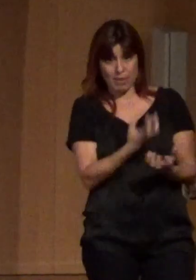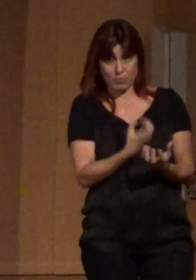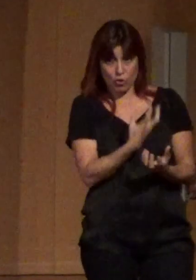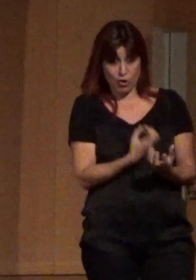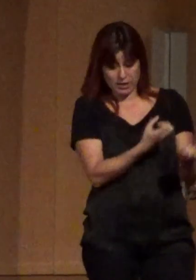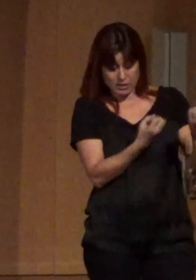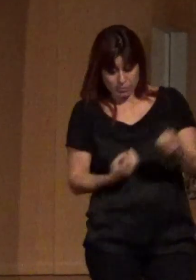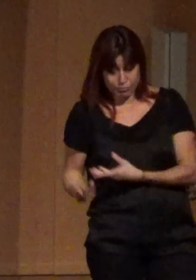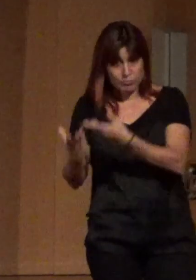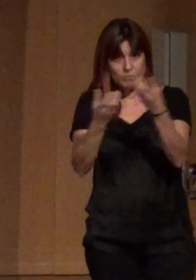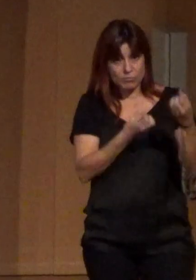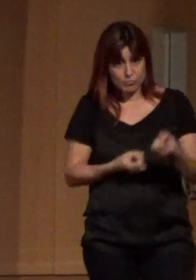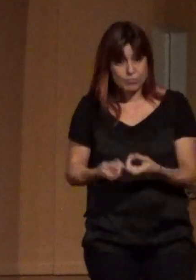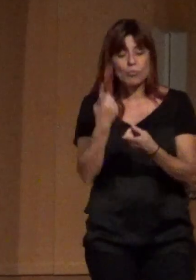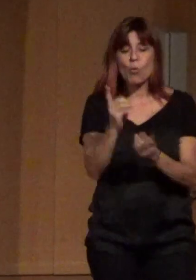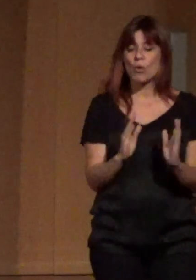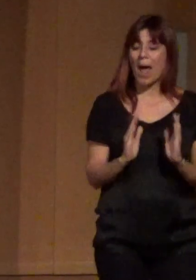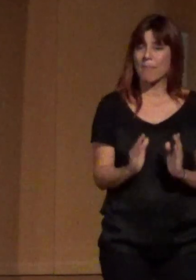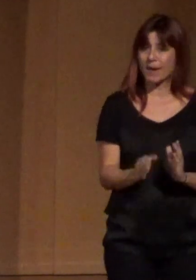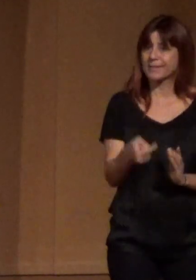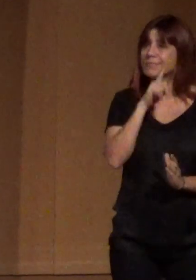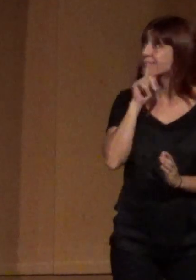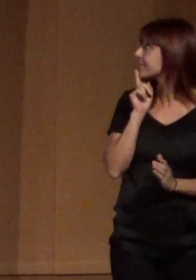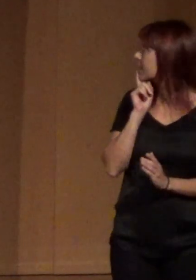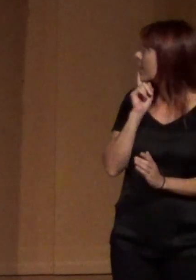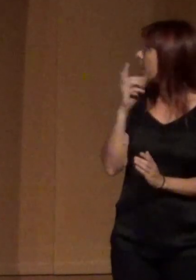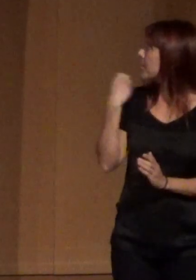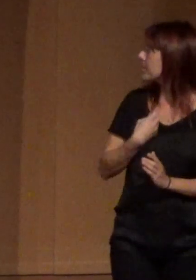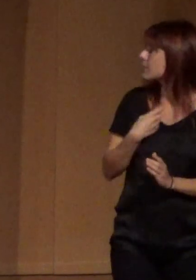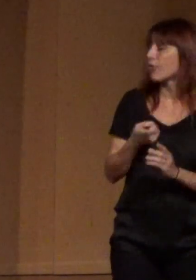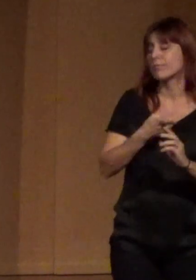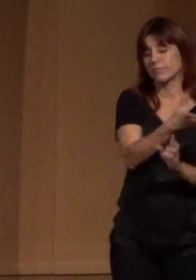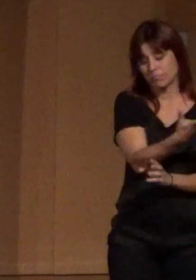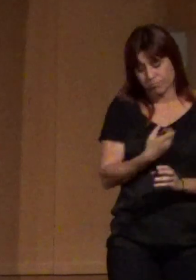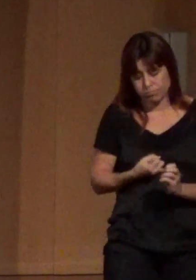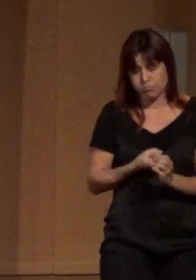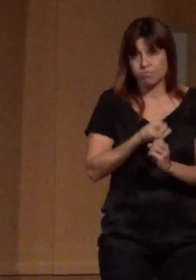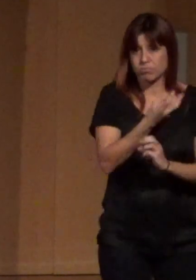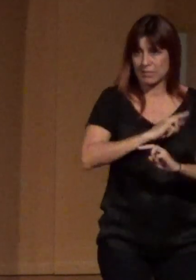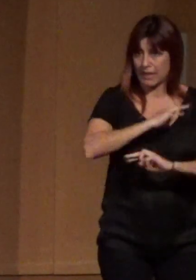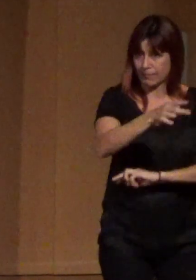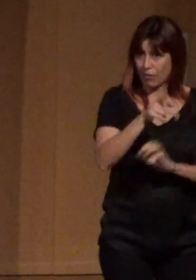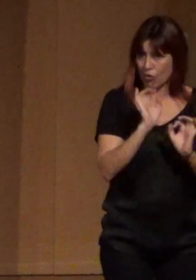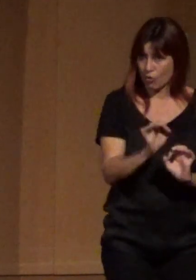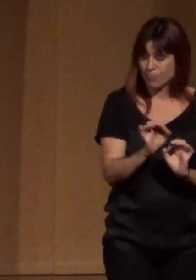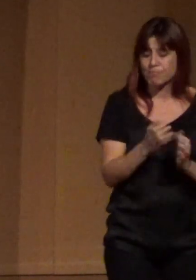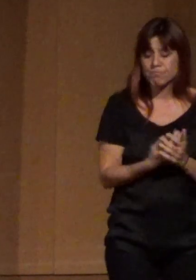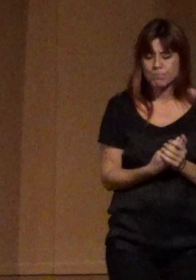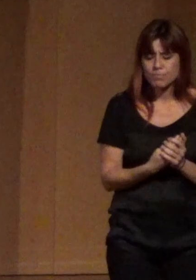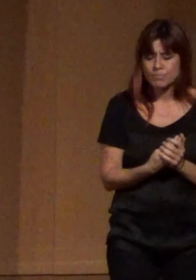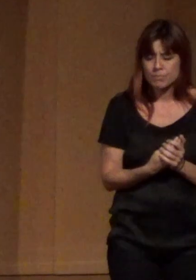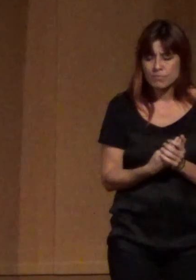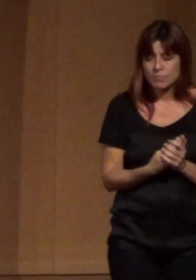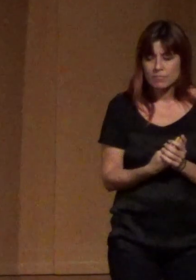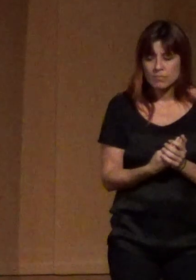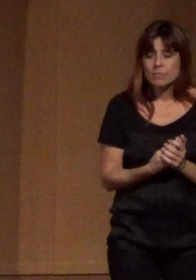que correspondiente, ¿no? Y hay una parte que se va a reabsorber, que se llama la recaptación. Una parte se vuelve a metabolizar